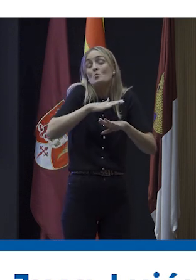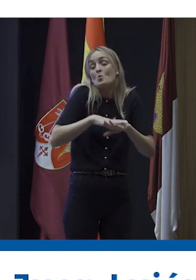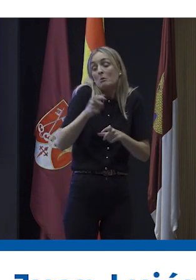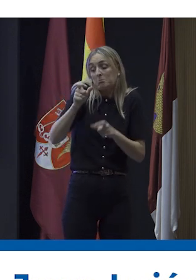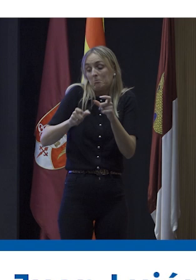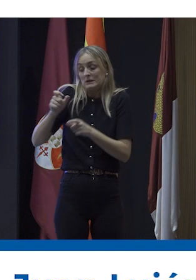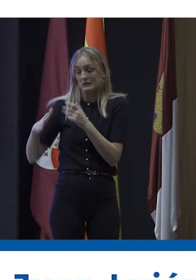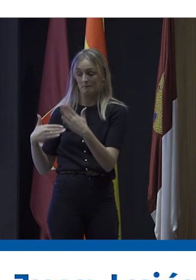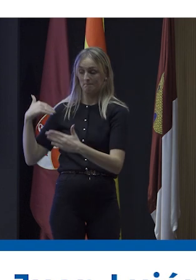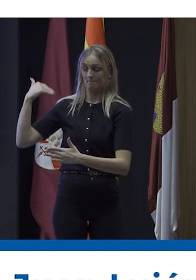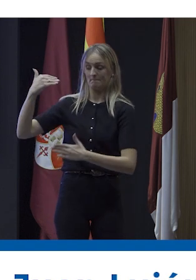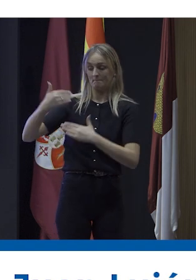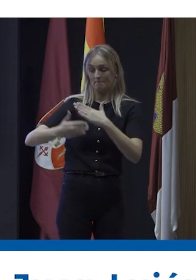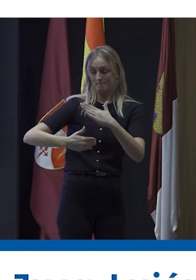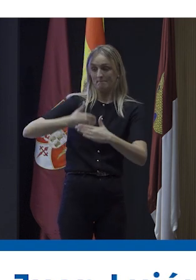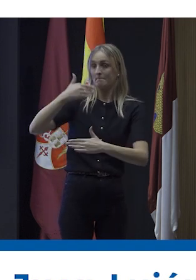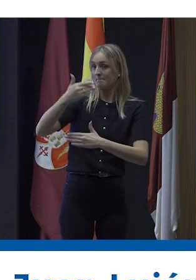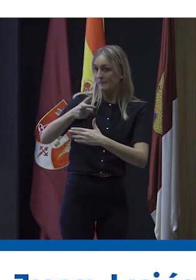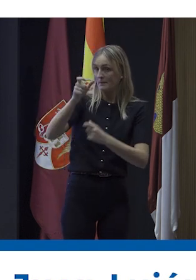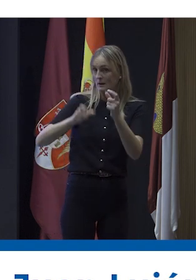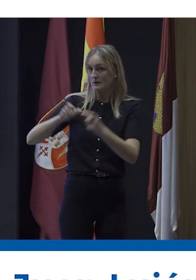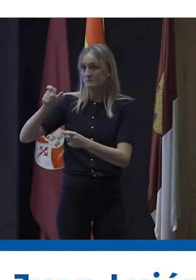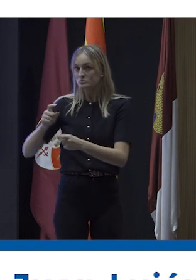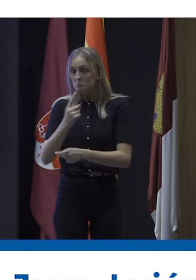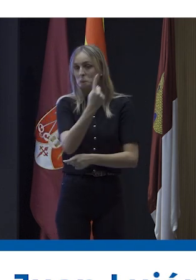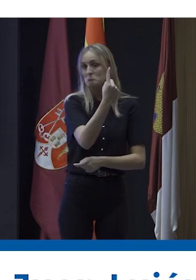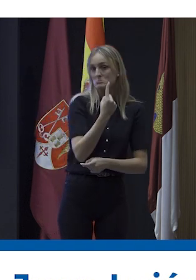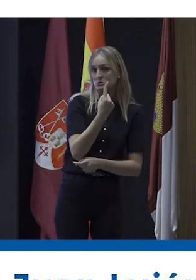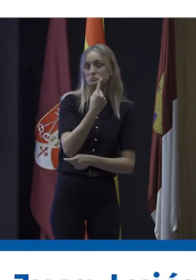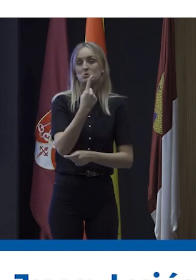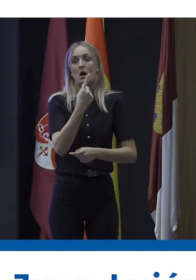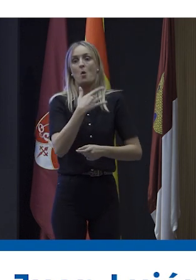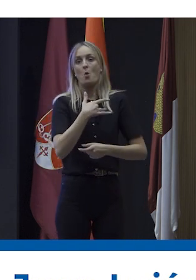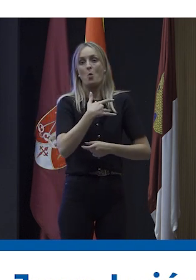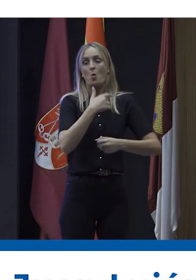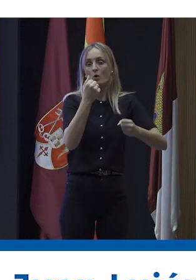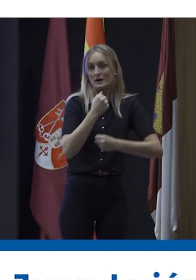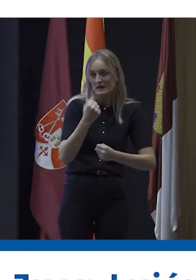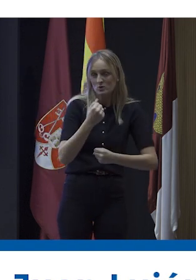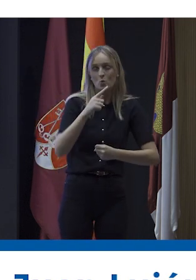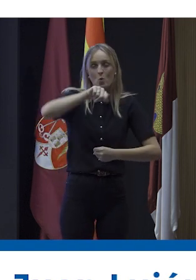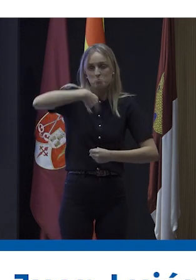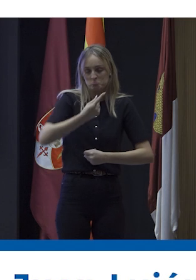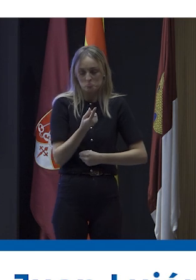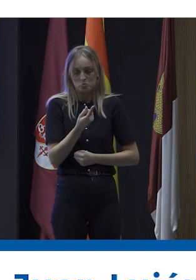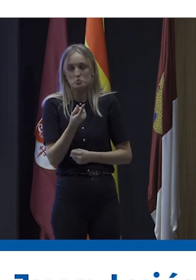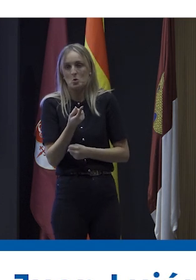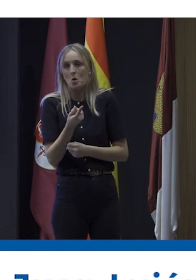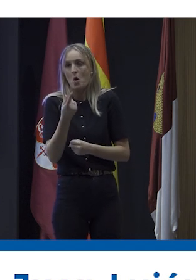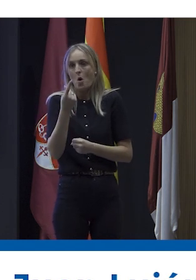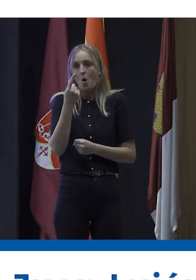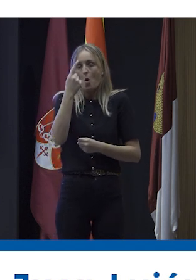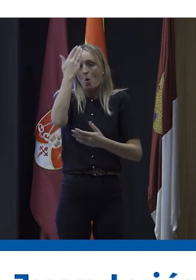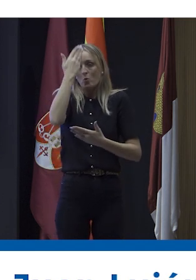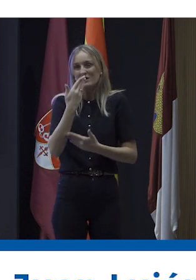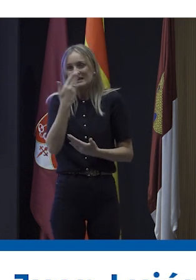Con el tiempo, la gente le iban pasando cosas, pues uno tenía un ictus, otro tenía un infarto, y veían un poco qué antecedentes